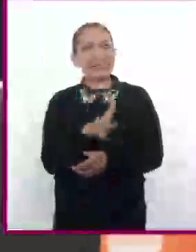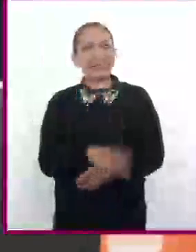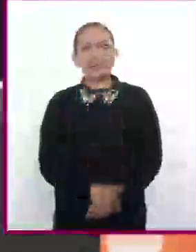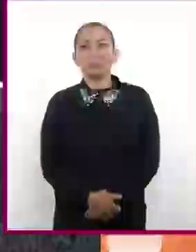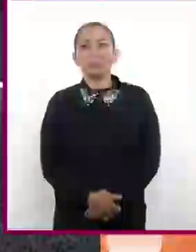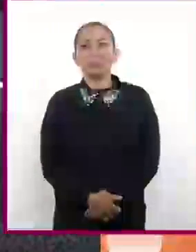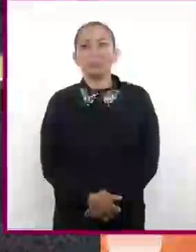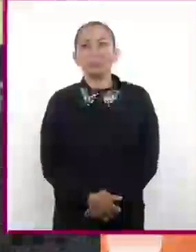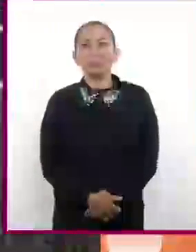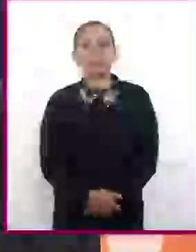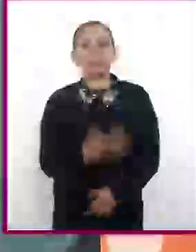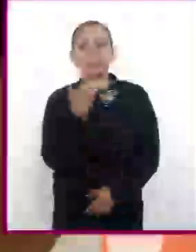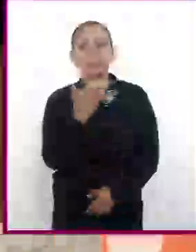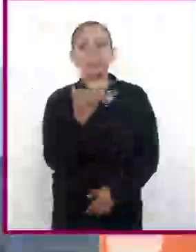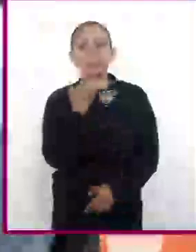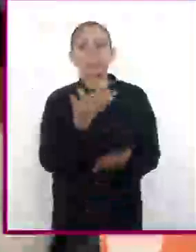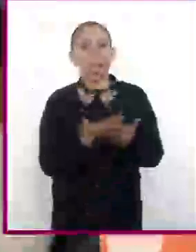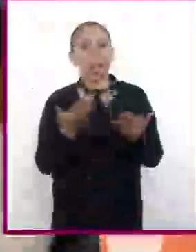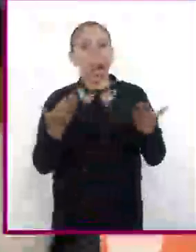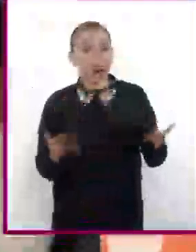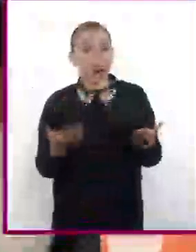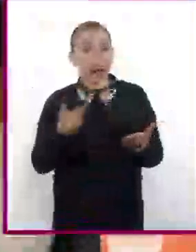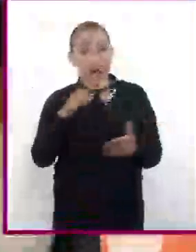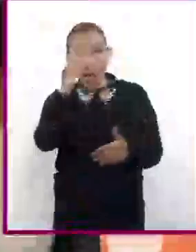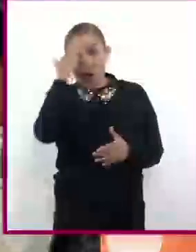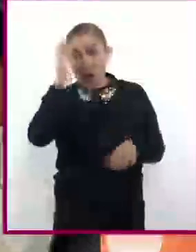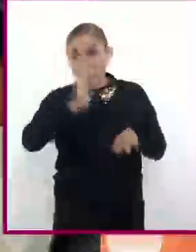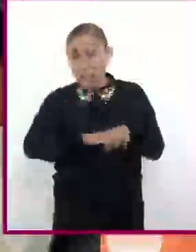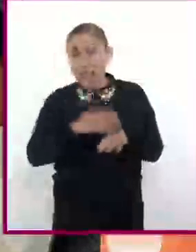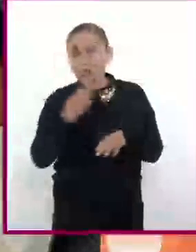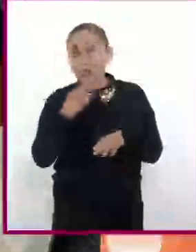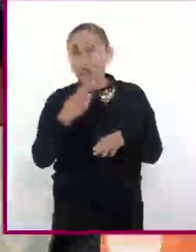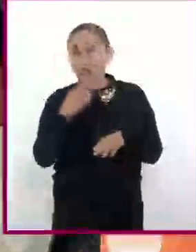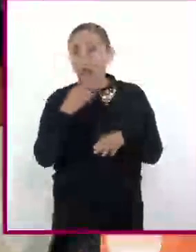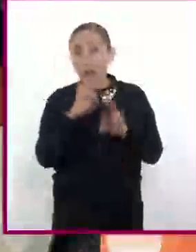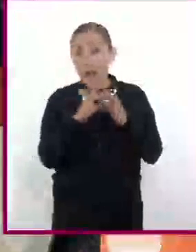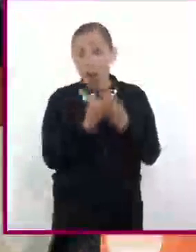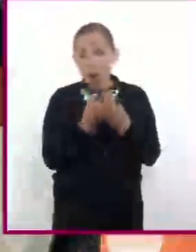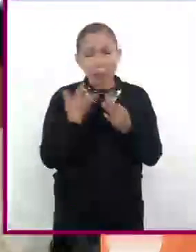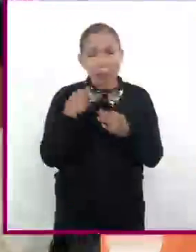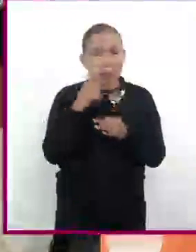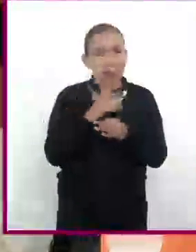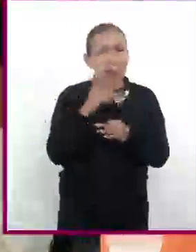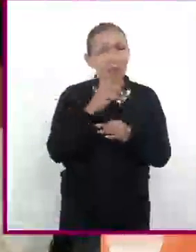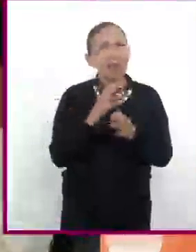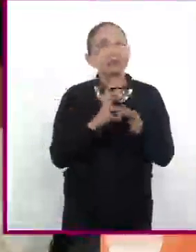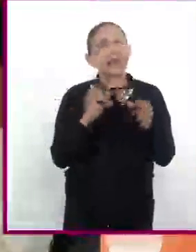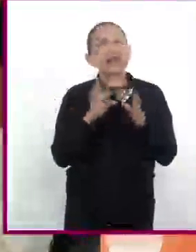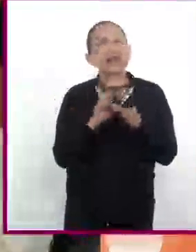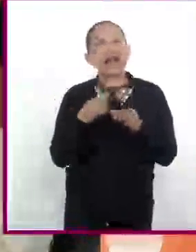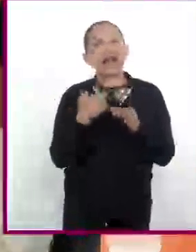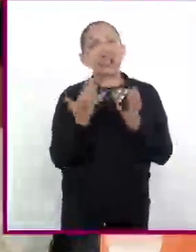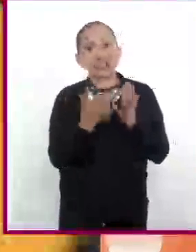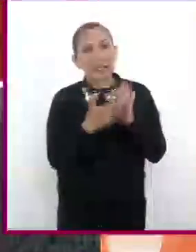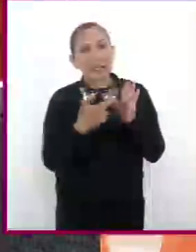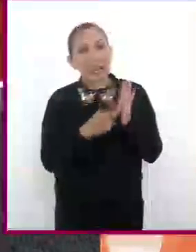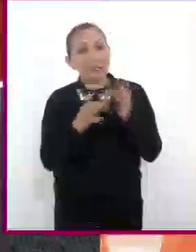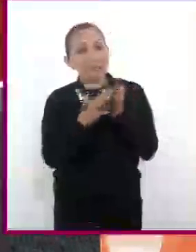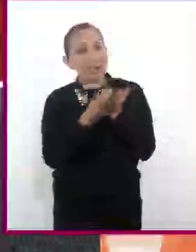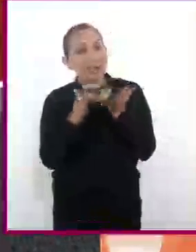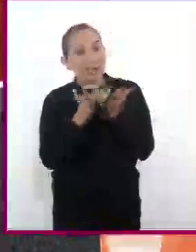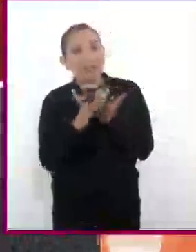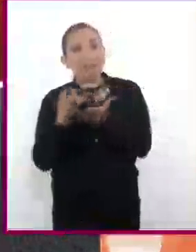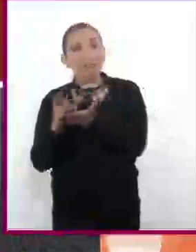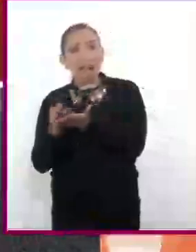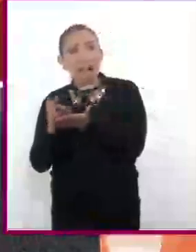Bien, ahora que conocemos algo más sobre la utilidad de los modelos, podemos explicar las propiedades de los materiales